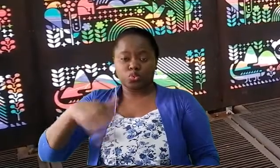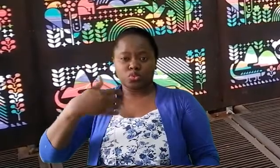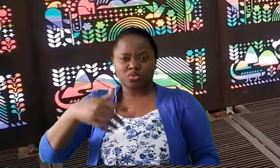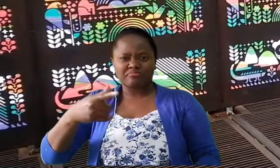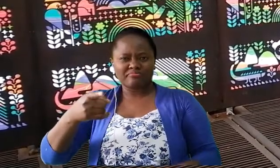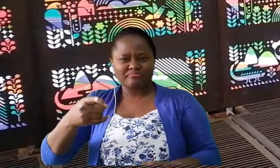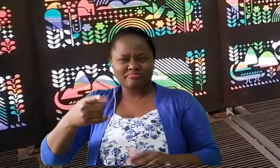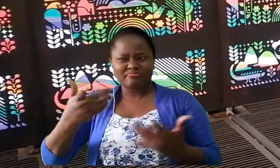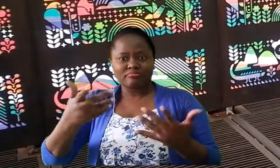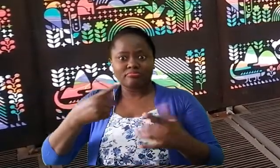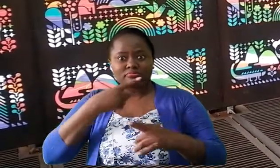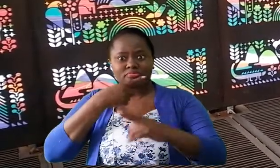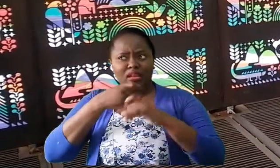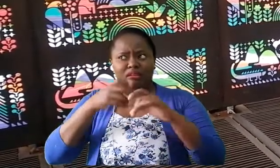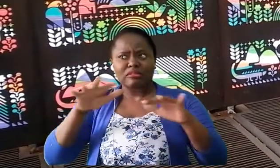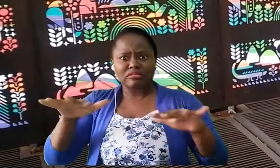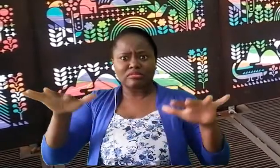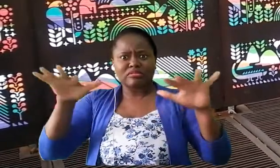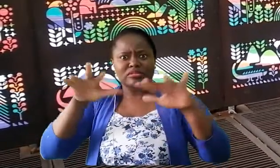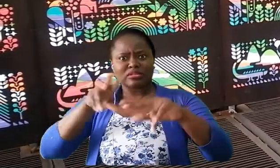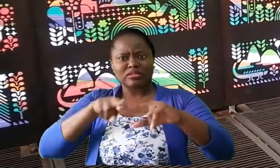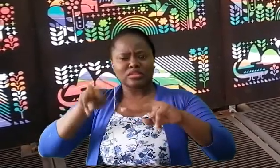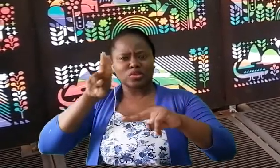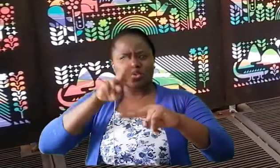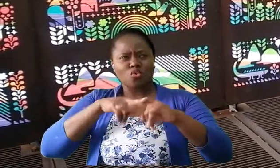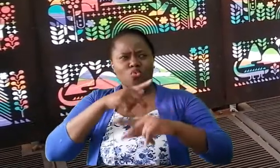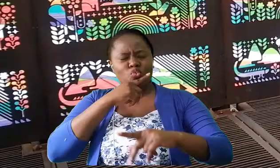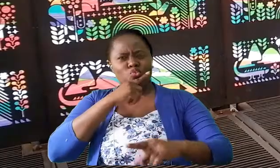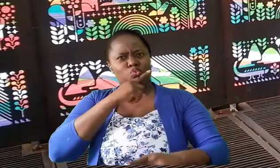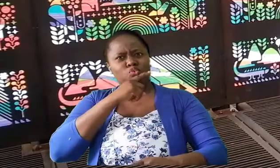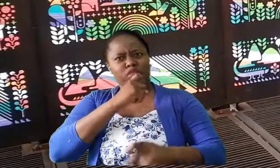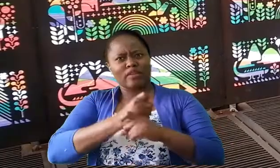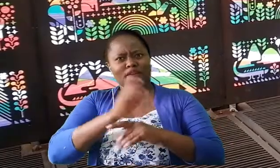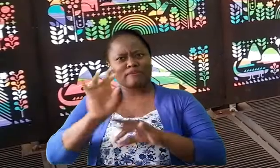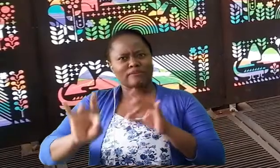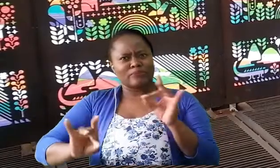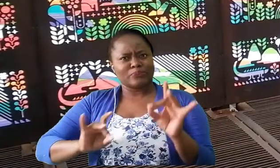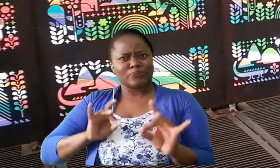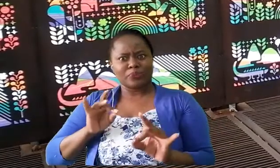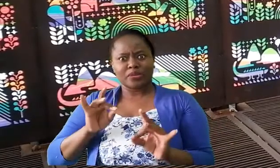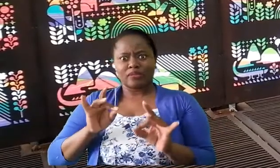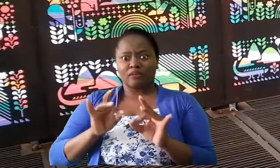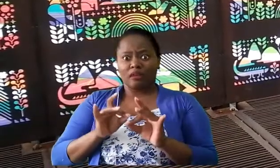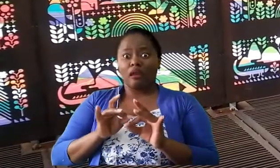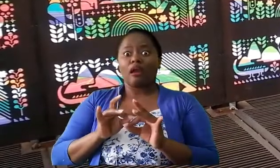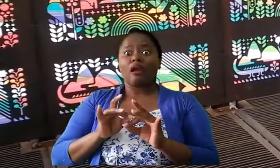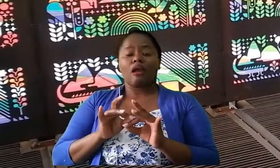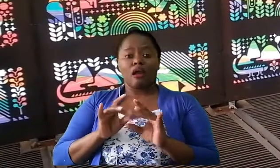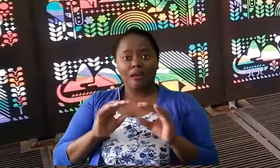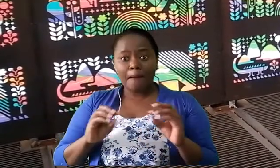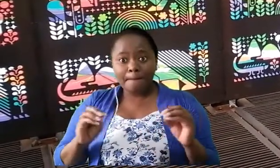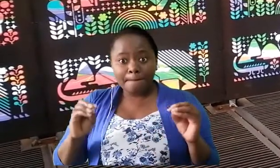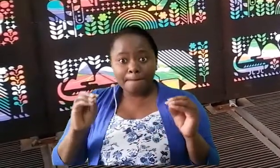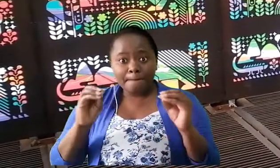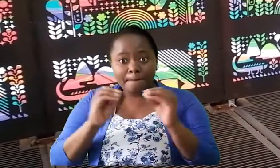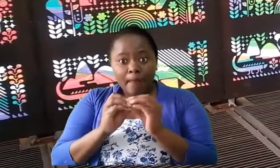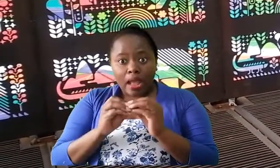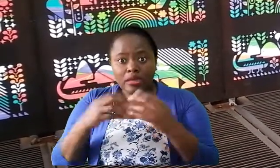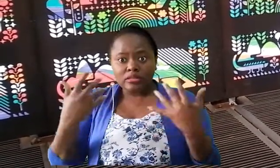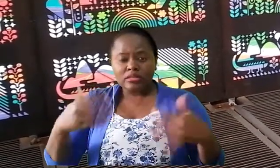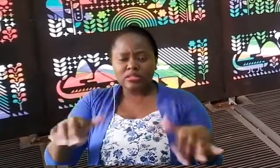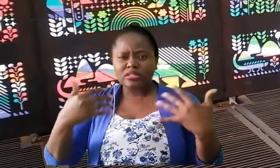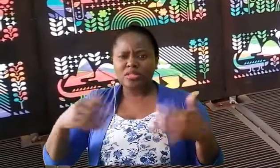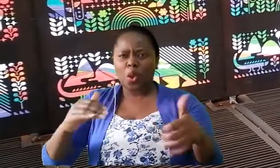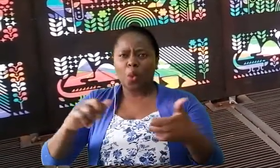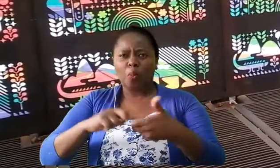la naturaleza y de toda su perfección, incluso detrás de todo el caos que puede haber,